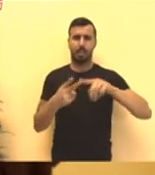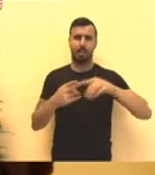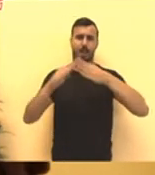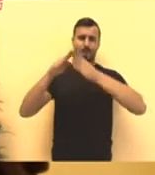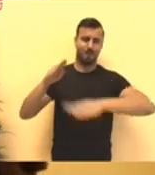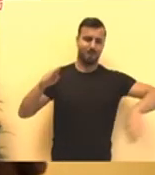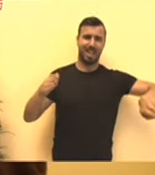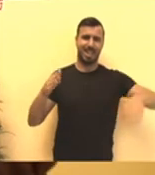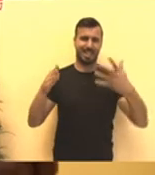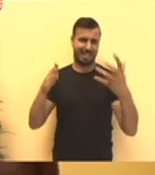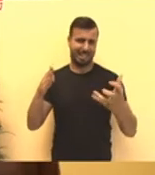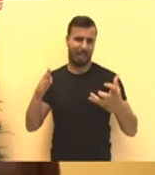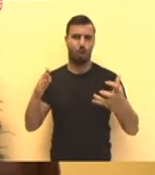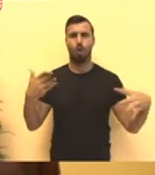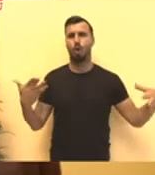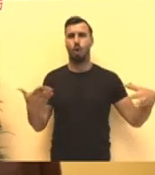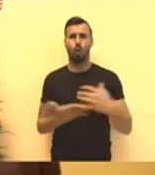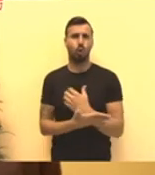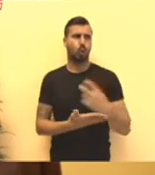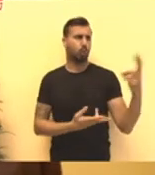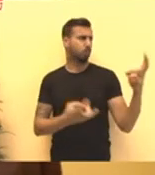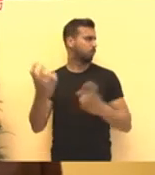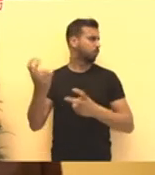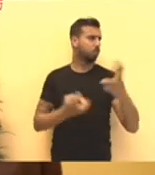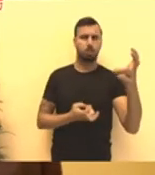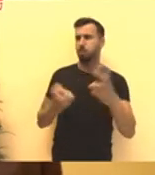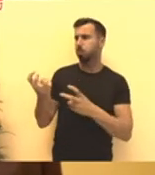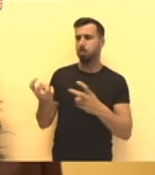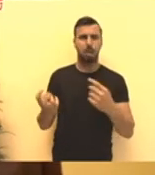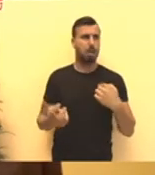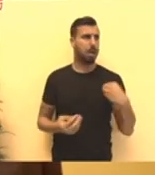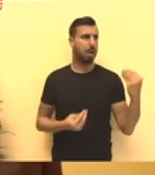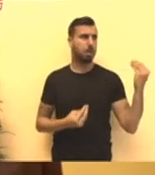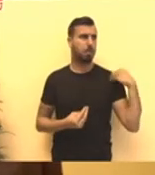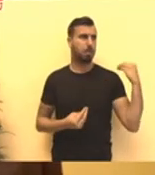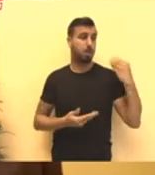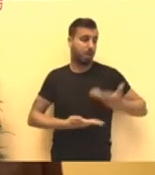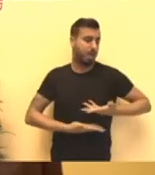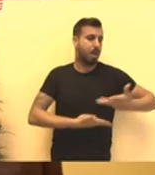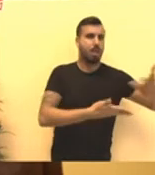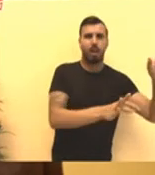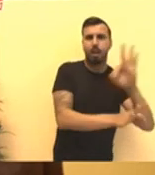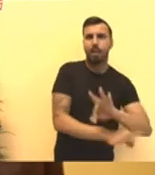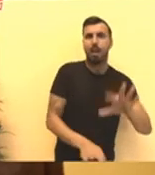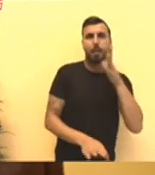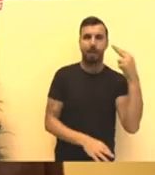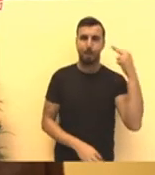Hacían cualquier tipo de actividad y a mí no me llamaban, porque tenía miedo que me pasara algo, me cayera.